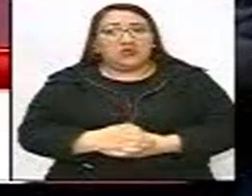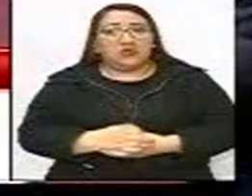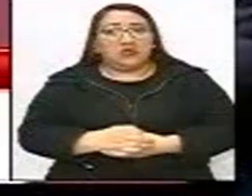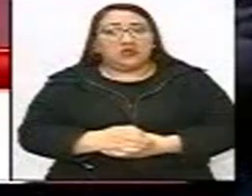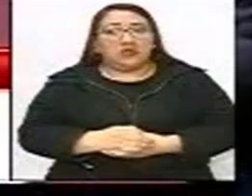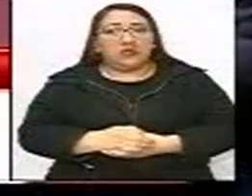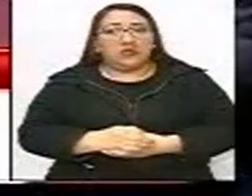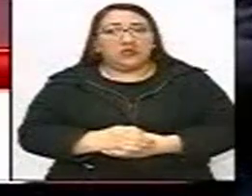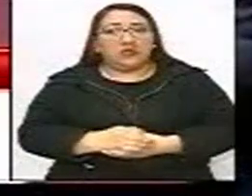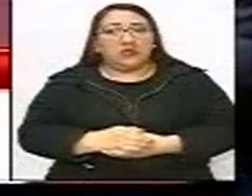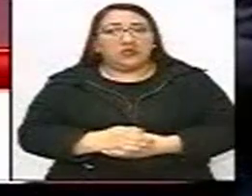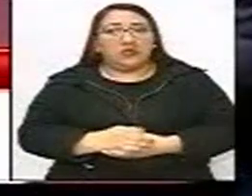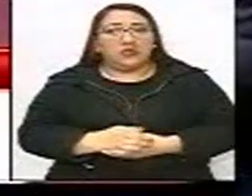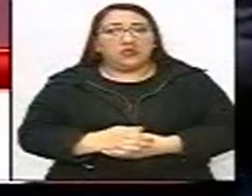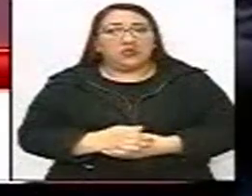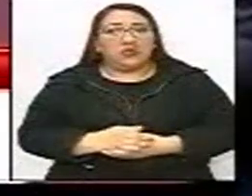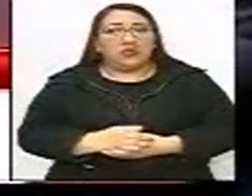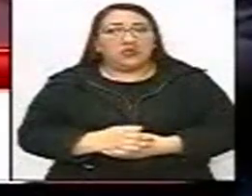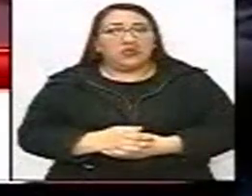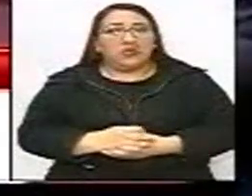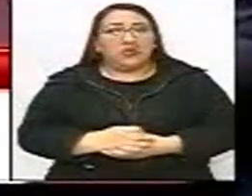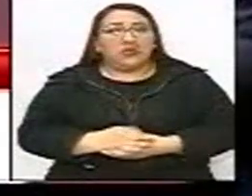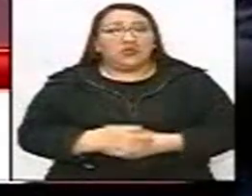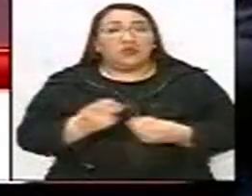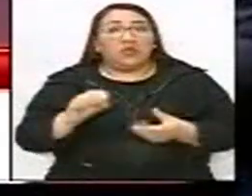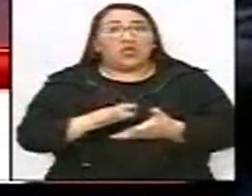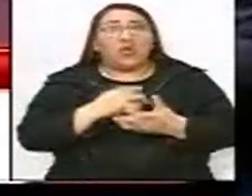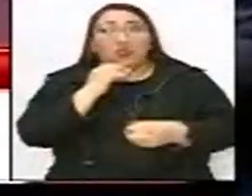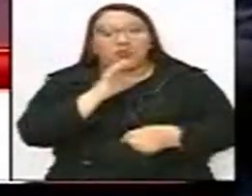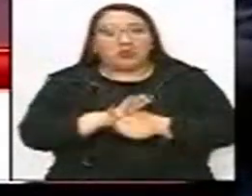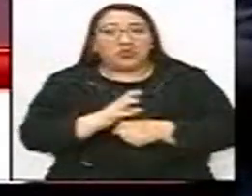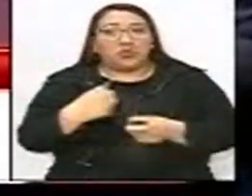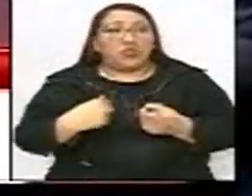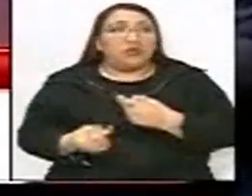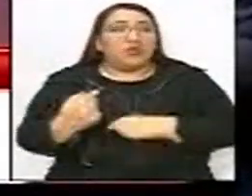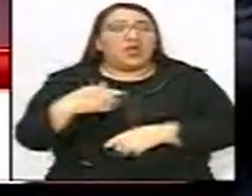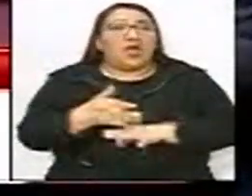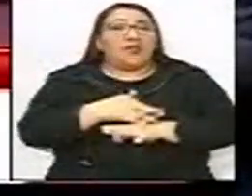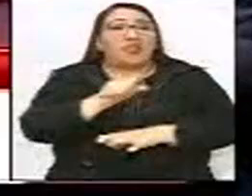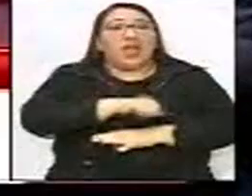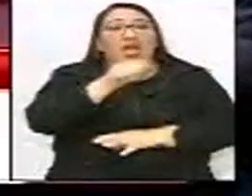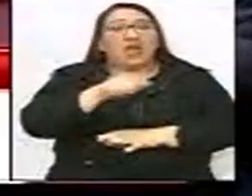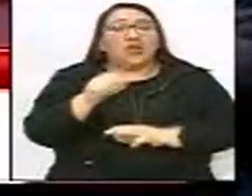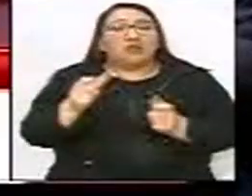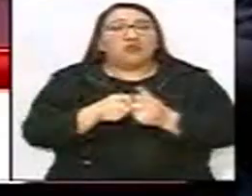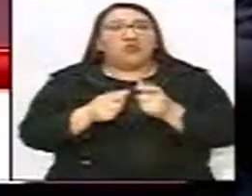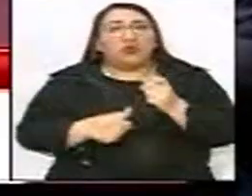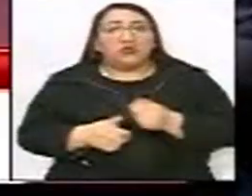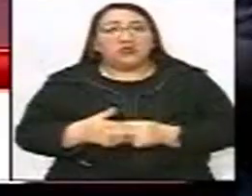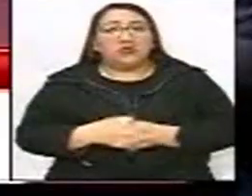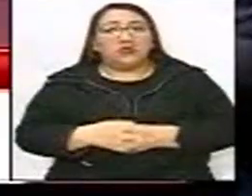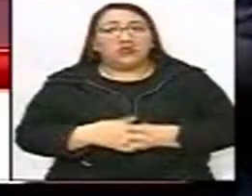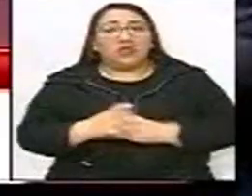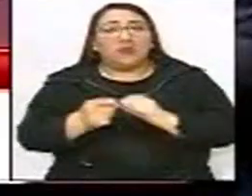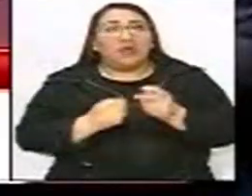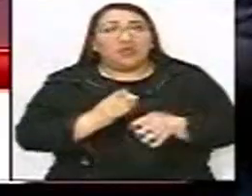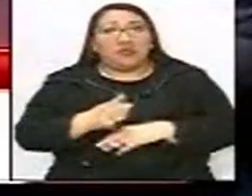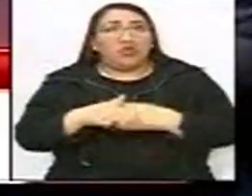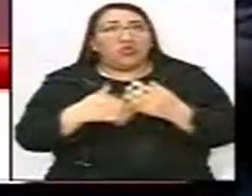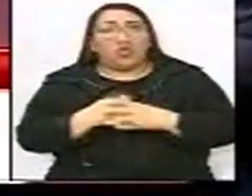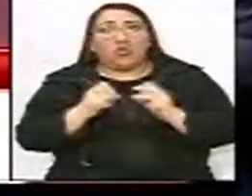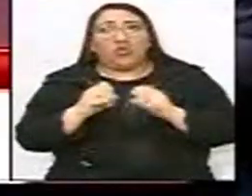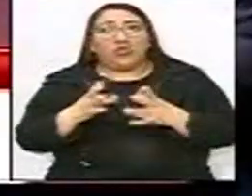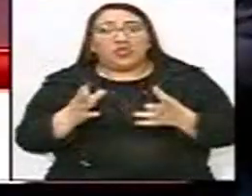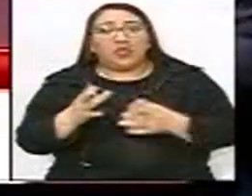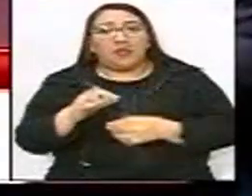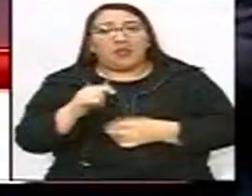ningún compromiso, porque la verdad es de que igualito veo el peaje desde que había venido de Ancash a Lima como congresista, este peaje que paso todos los días acá en